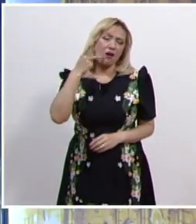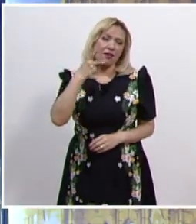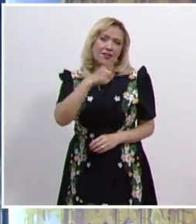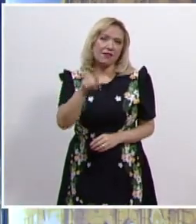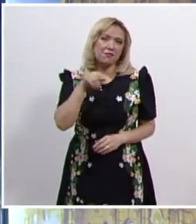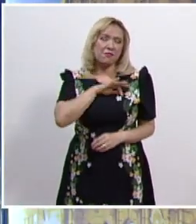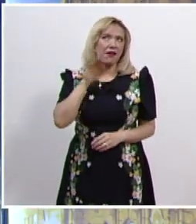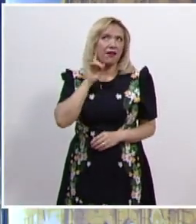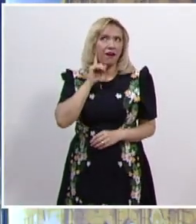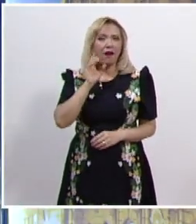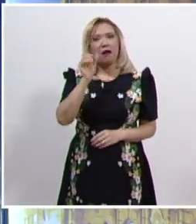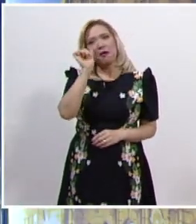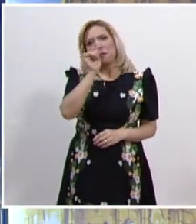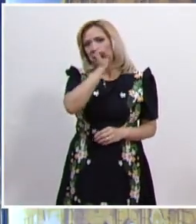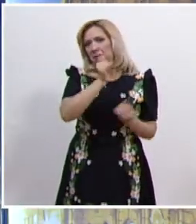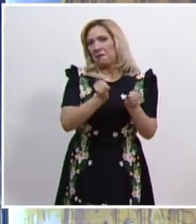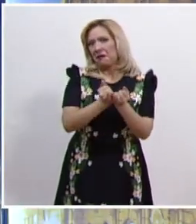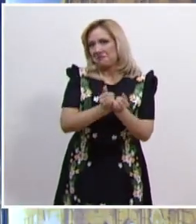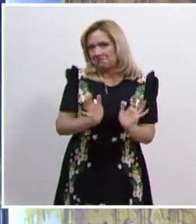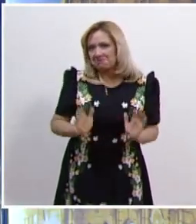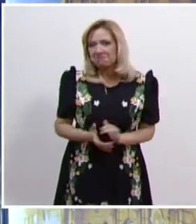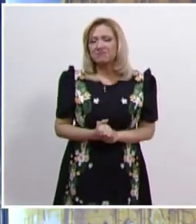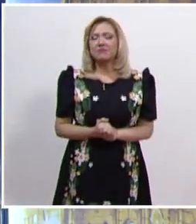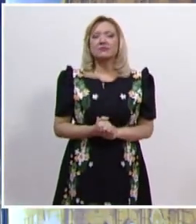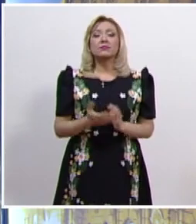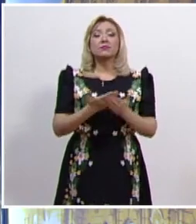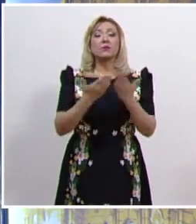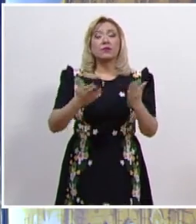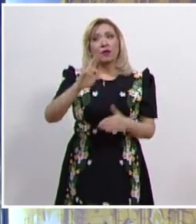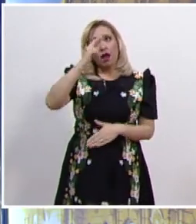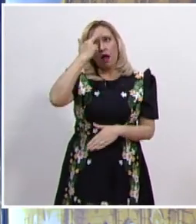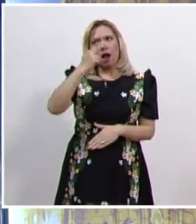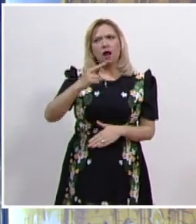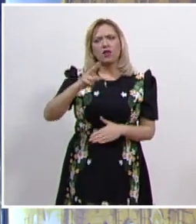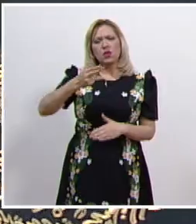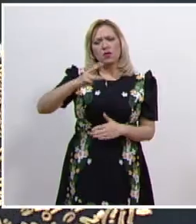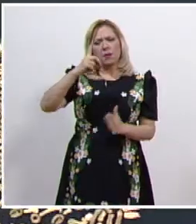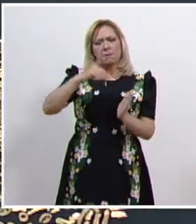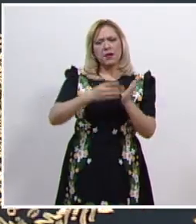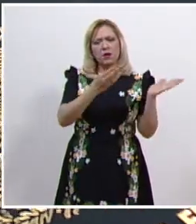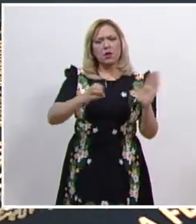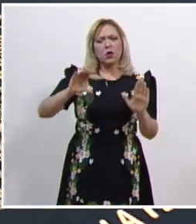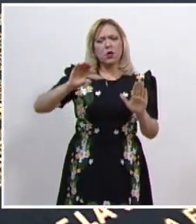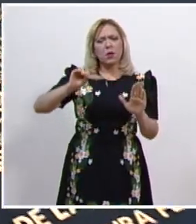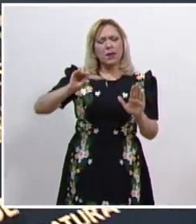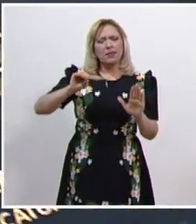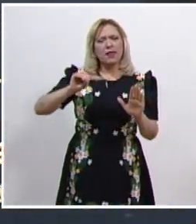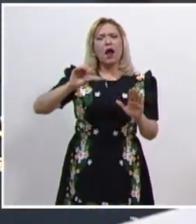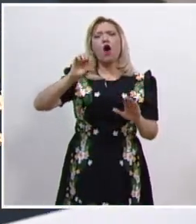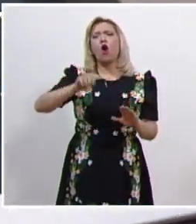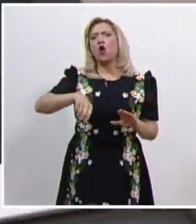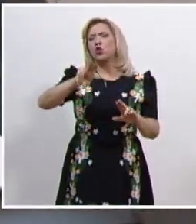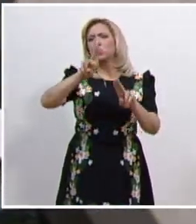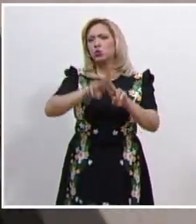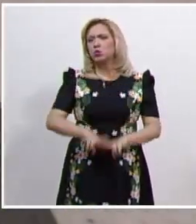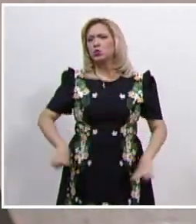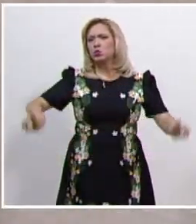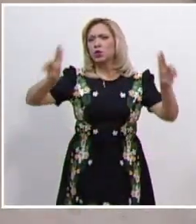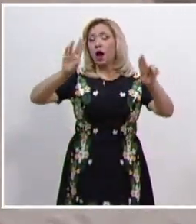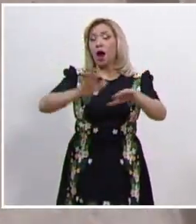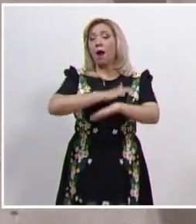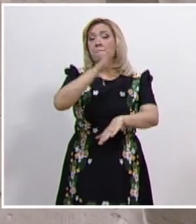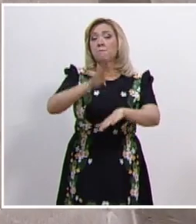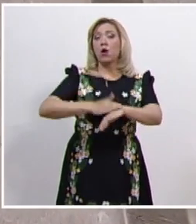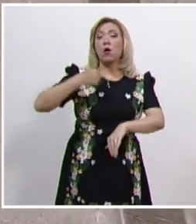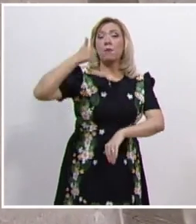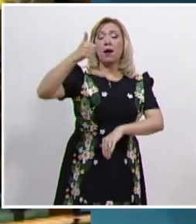El Consejo de la Judicatura Federal recordó que en noviembre de 1990, la Asamblea General de Naciones Unidas aprobó la Convención